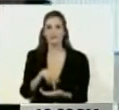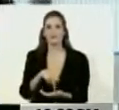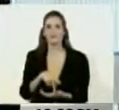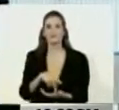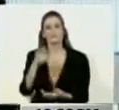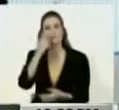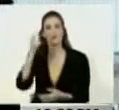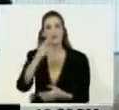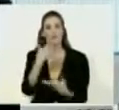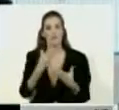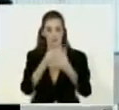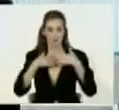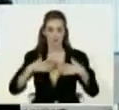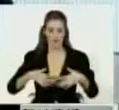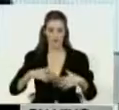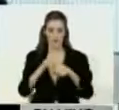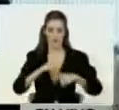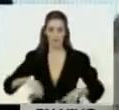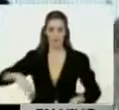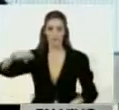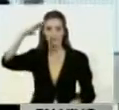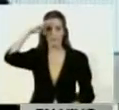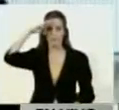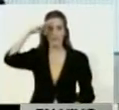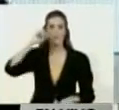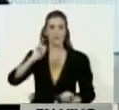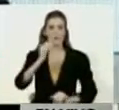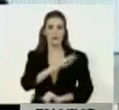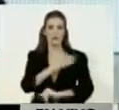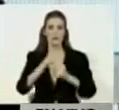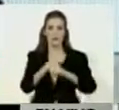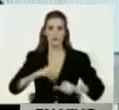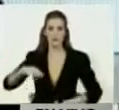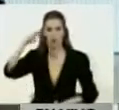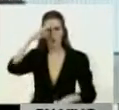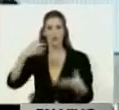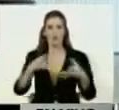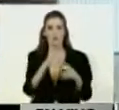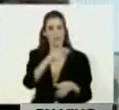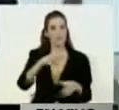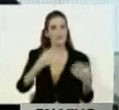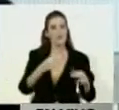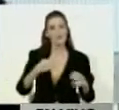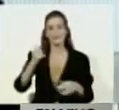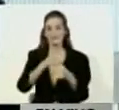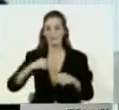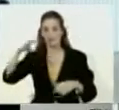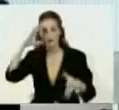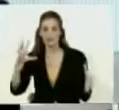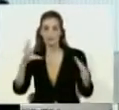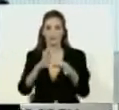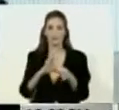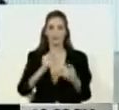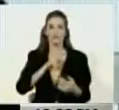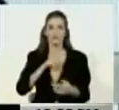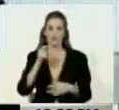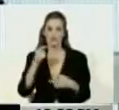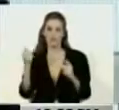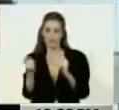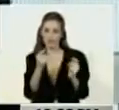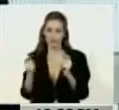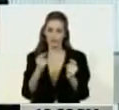del pueblo uniformado, es decir, de los militares, un movimiento cívico-militar. Esa tesis nosotros la estábamos